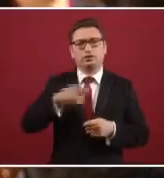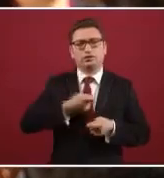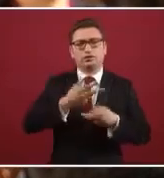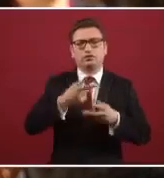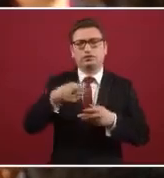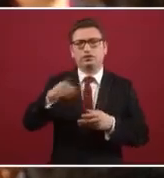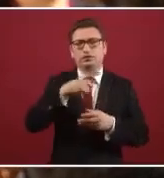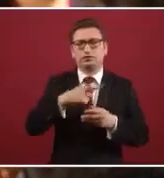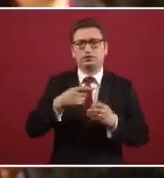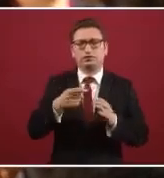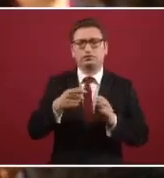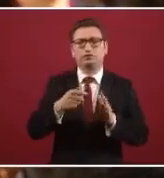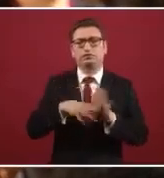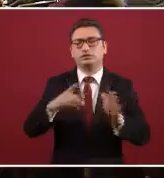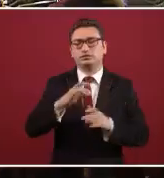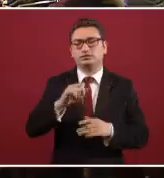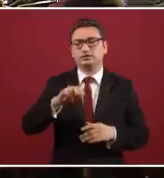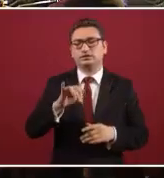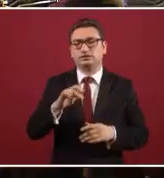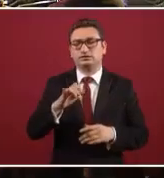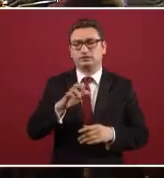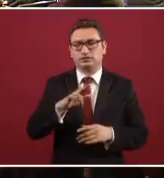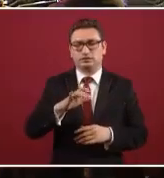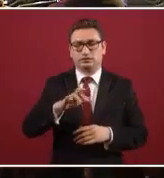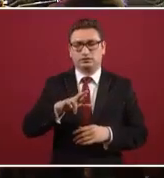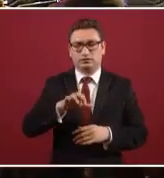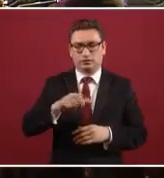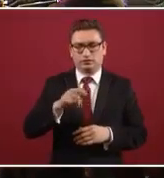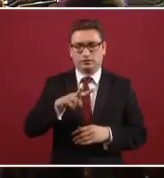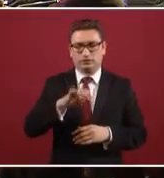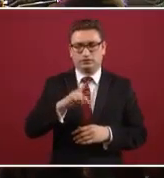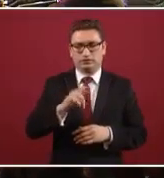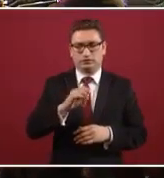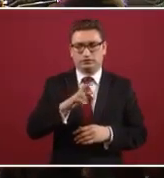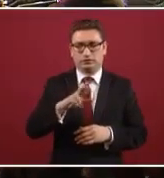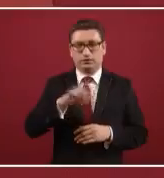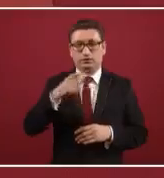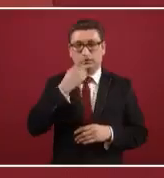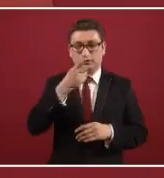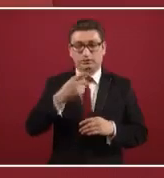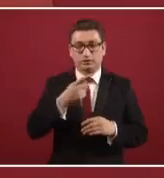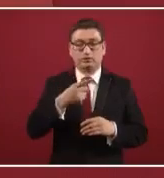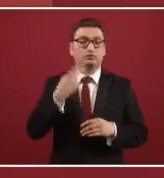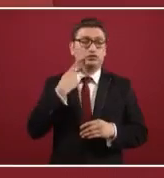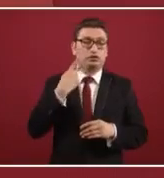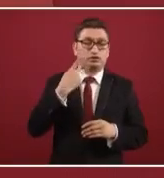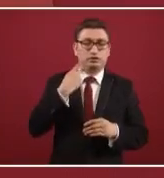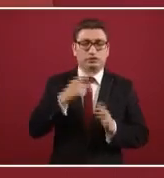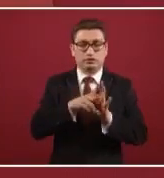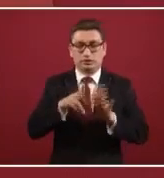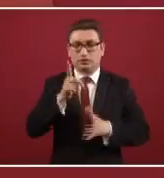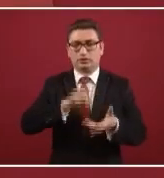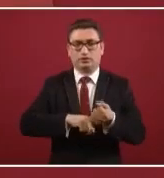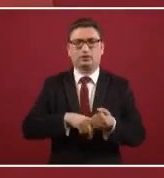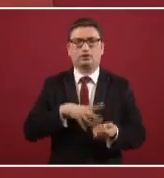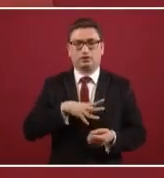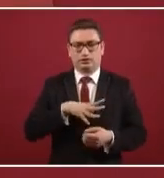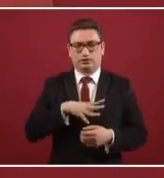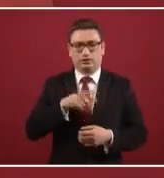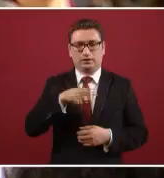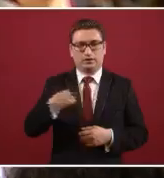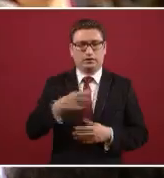conductor de Sin Censura, Vicente Serrano, hace unos días. Hay mano política en medios de comunicación. ¿Qué